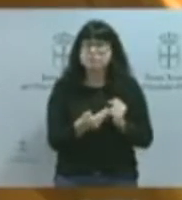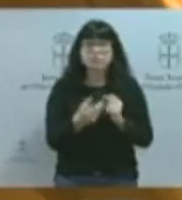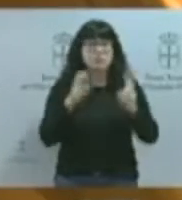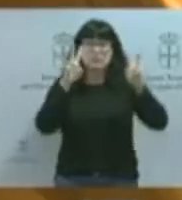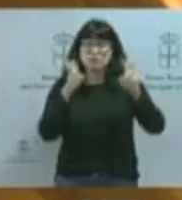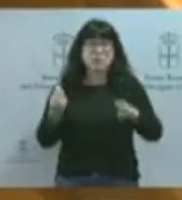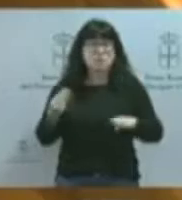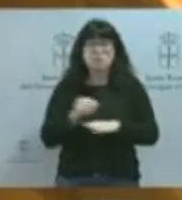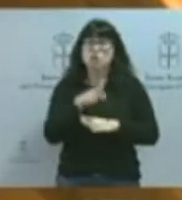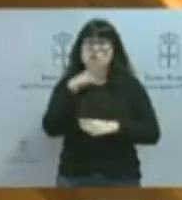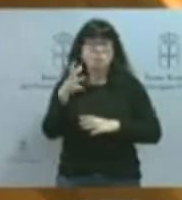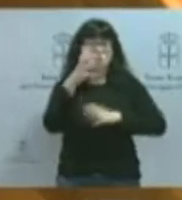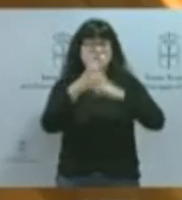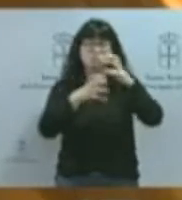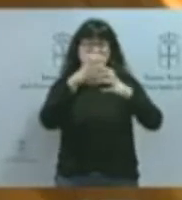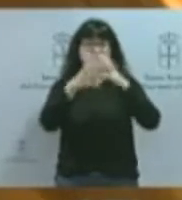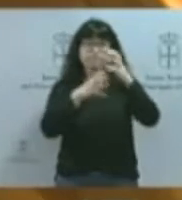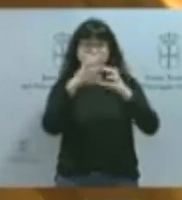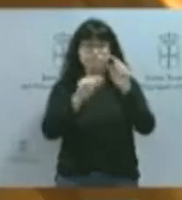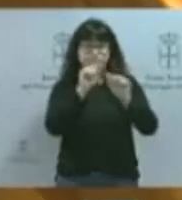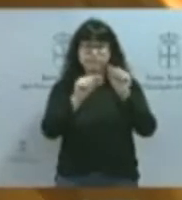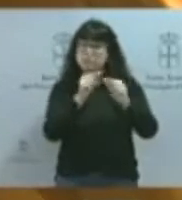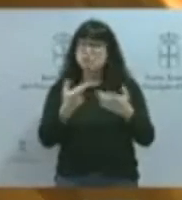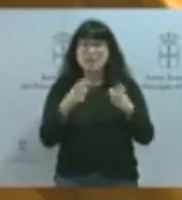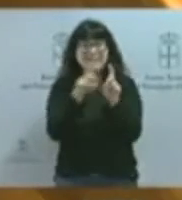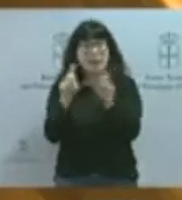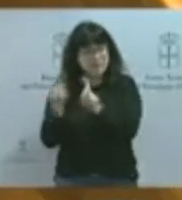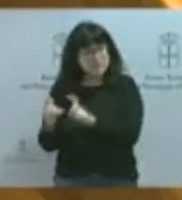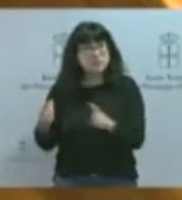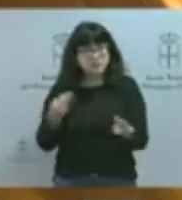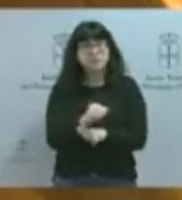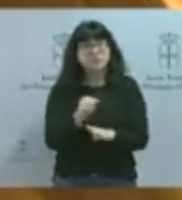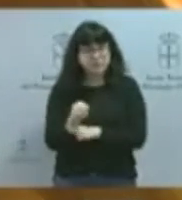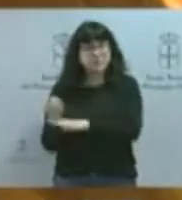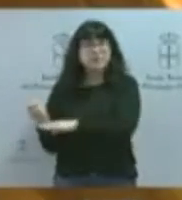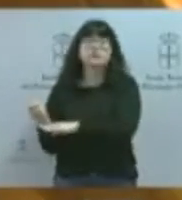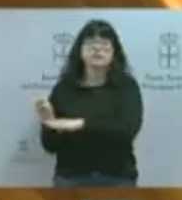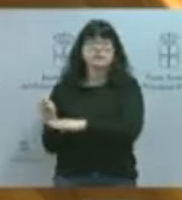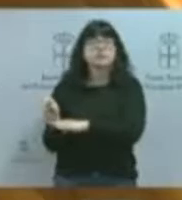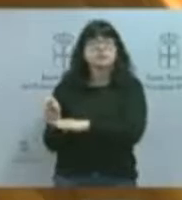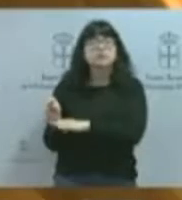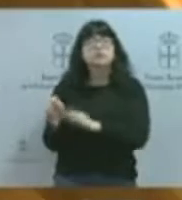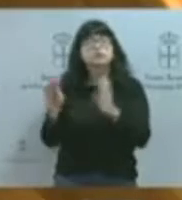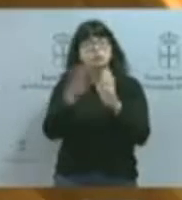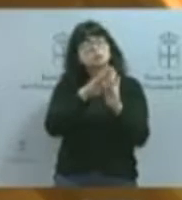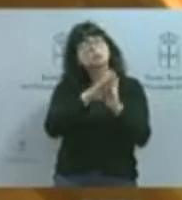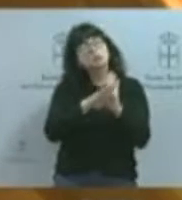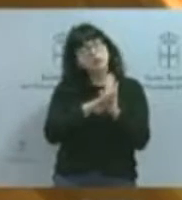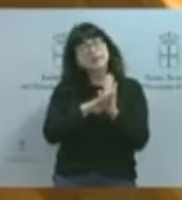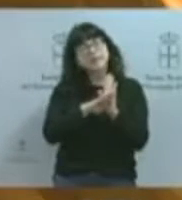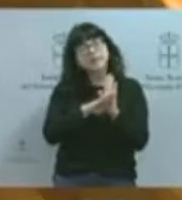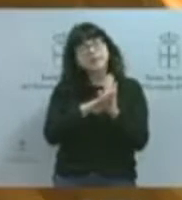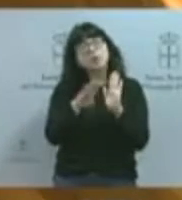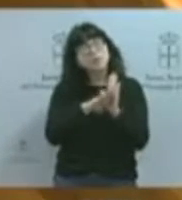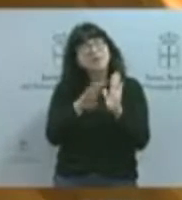año las empresas recibirán, y por cierto, esa es una medida, pese a que a algunos les pueda hacer gracia, es una medida que reclaman de forma permanente las empresas